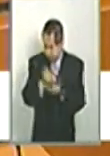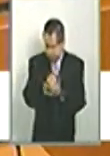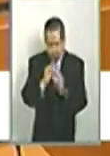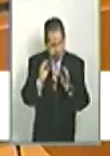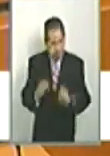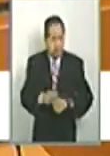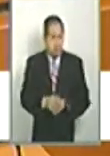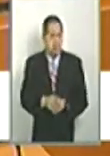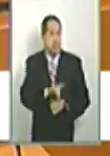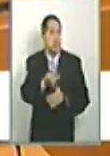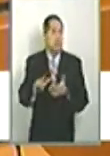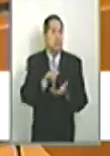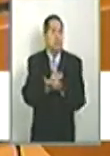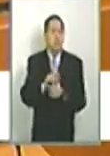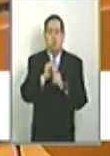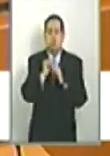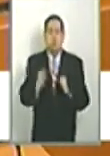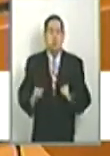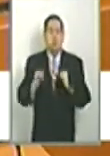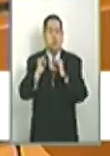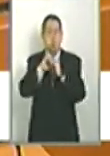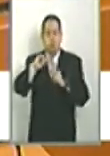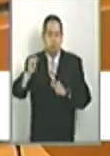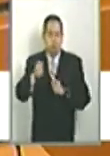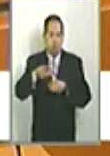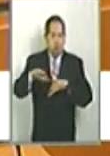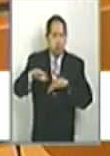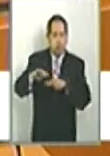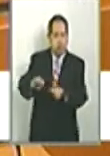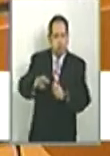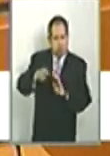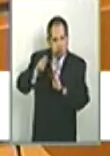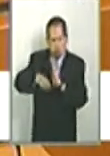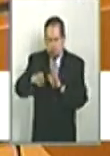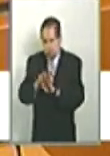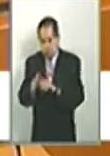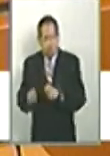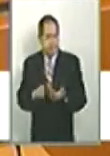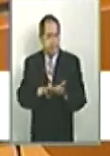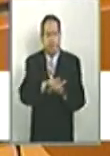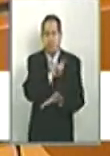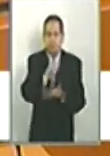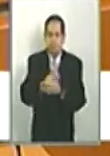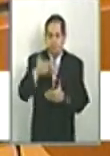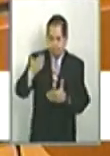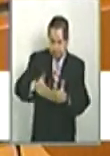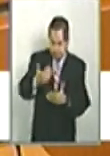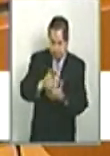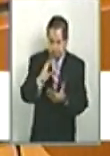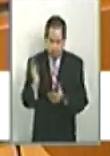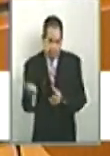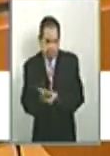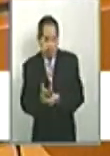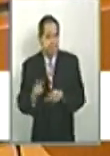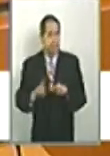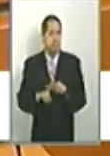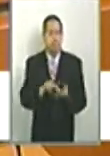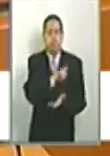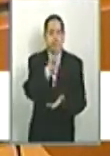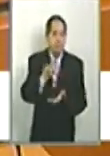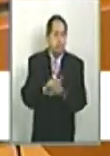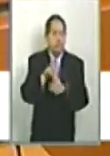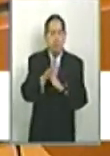la ley de las instituciones de tecnología financiera, la ley de archivos, la ley general de archivos, la ley general